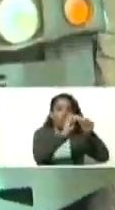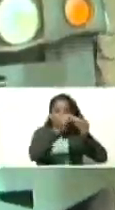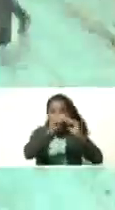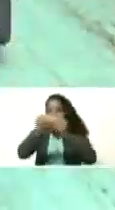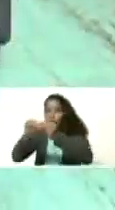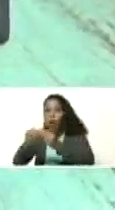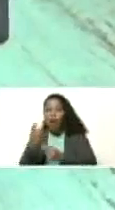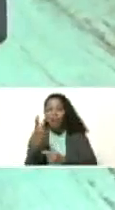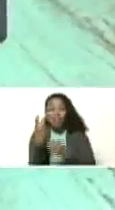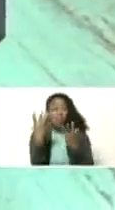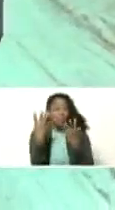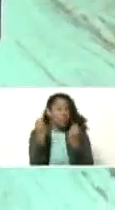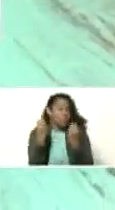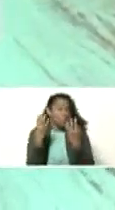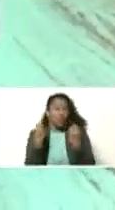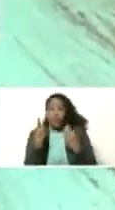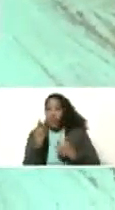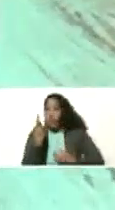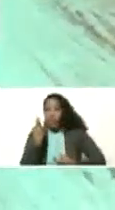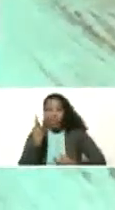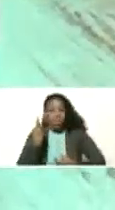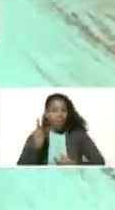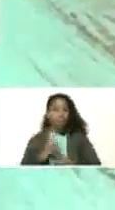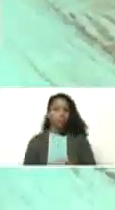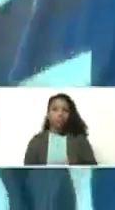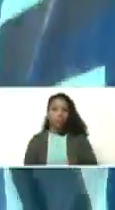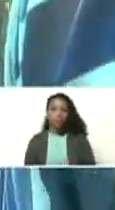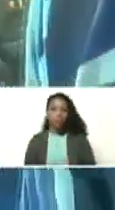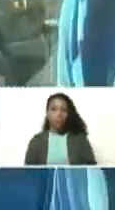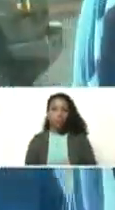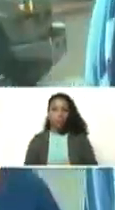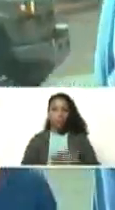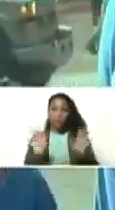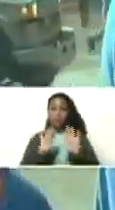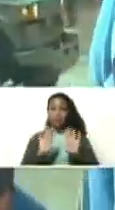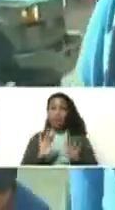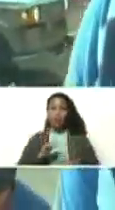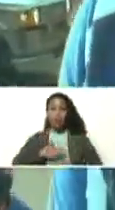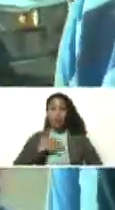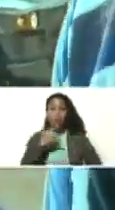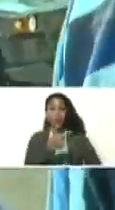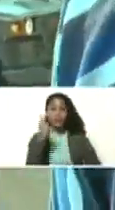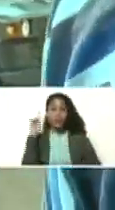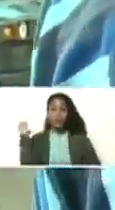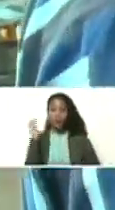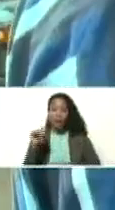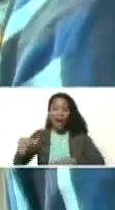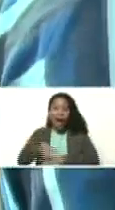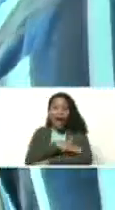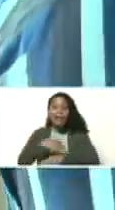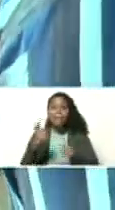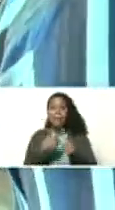Falta todavía mucho por hacer. Ya pudiéramos decir la avenida principal